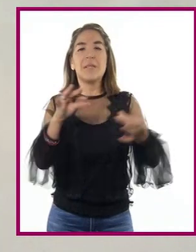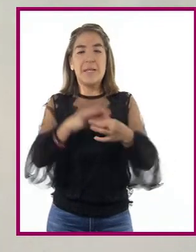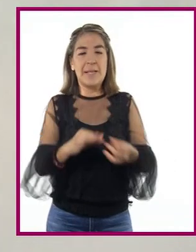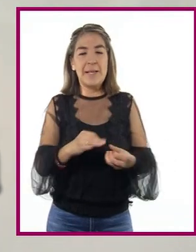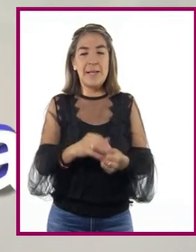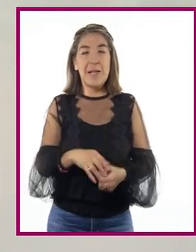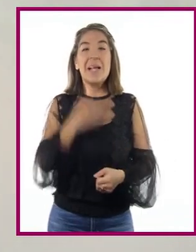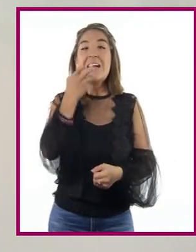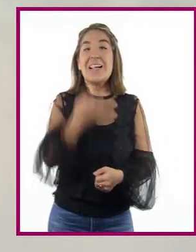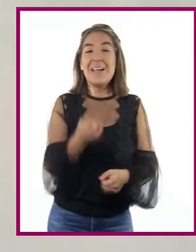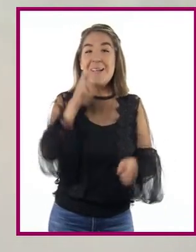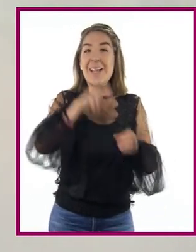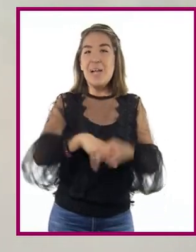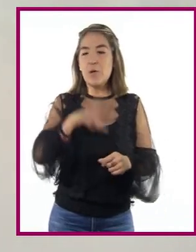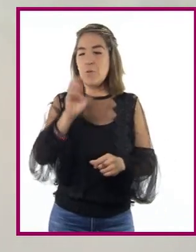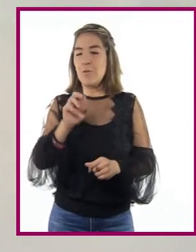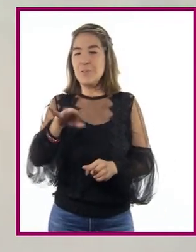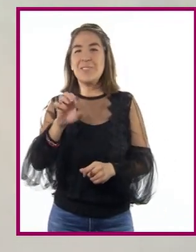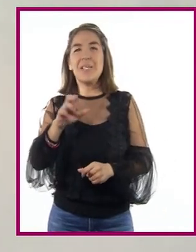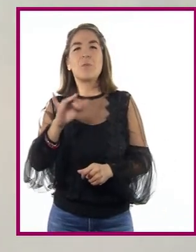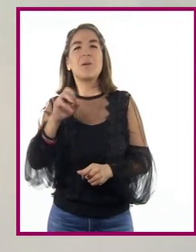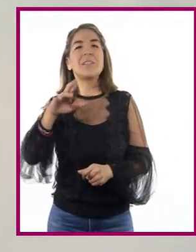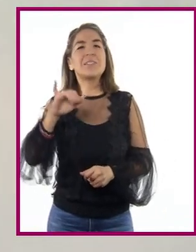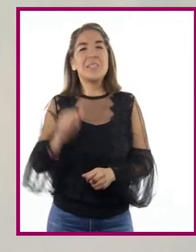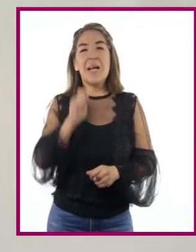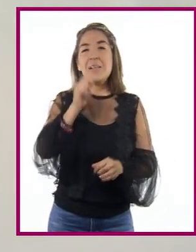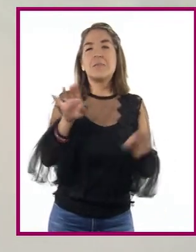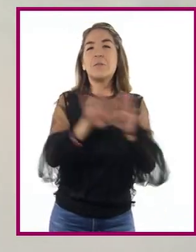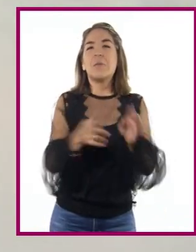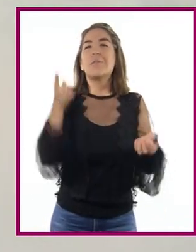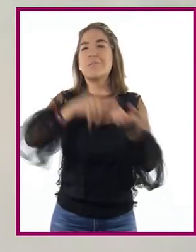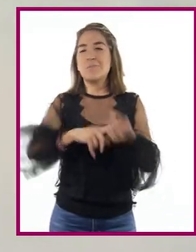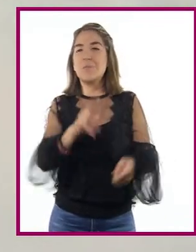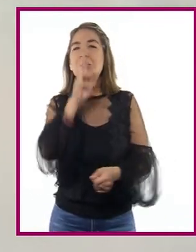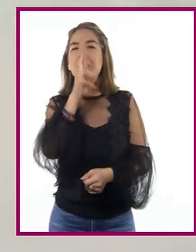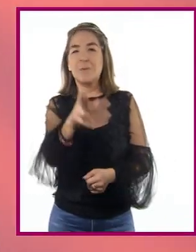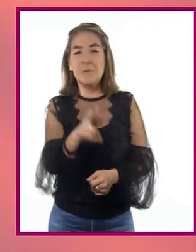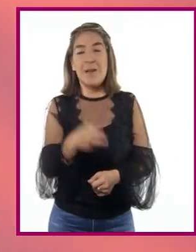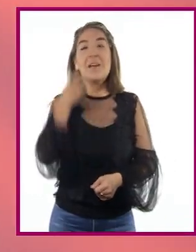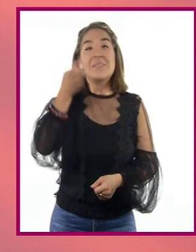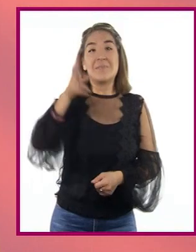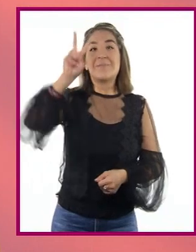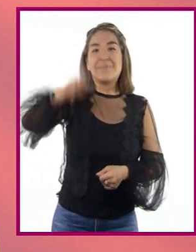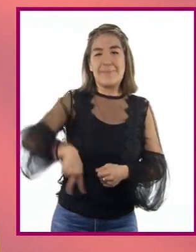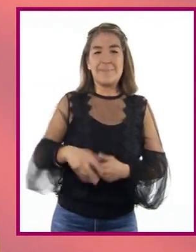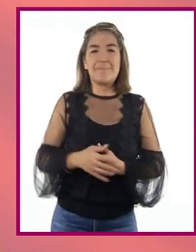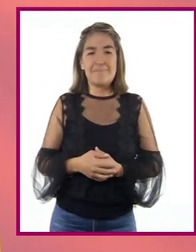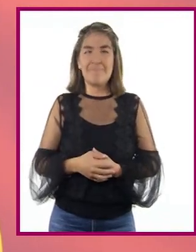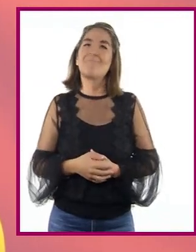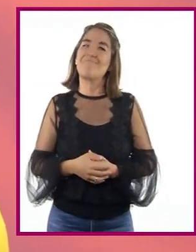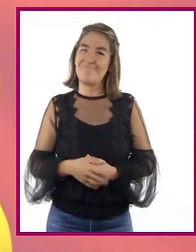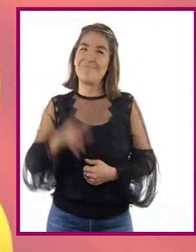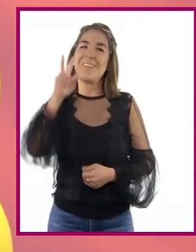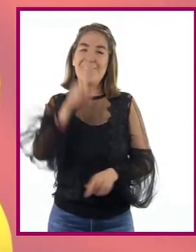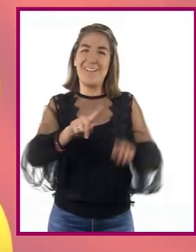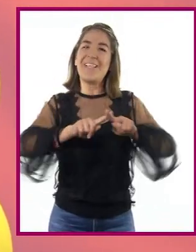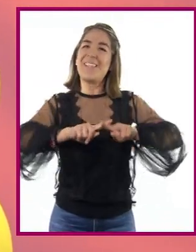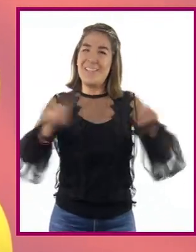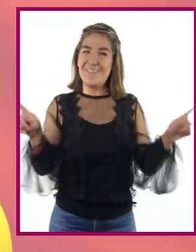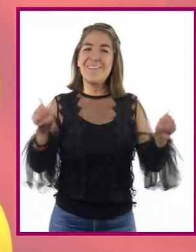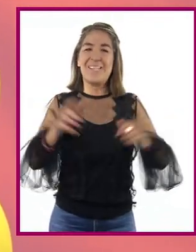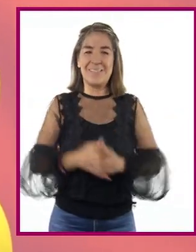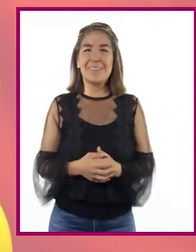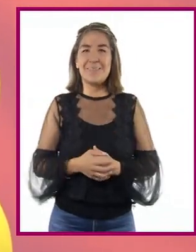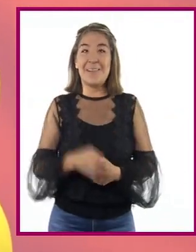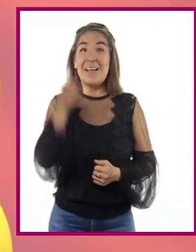en consecuencia para concluir el párrafo y mostrar un resultado. La verdad, sí se nota una gran